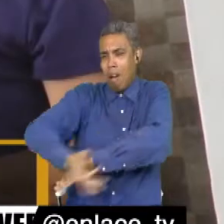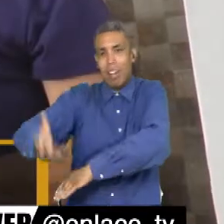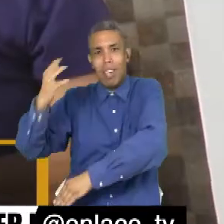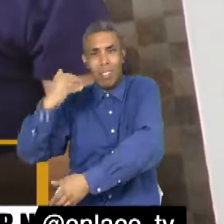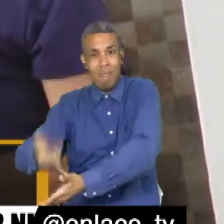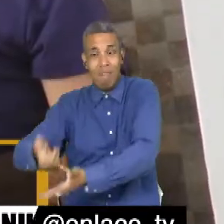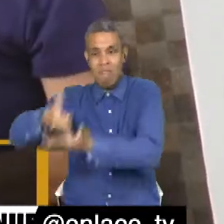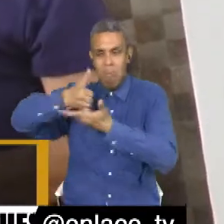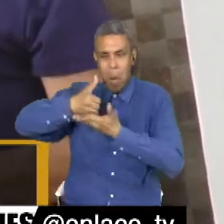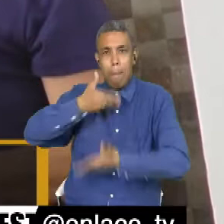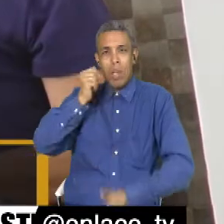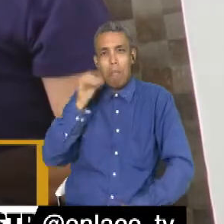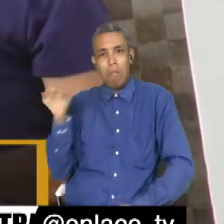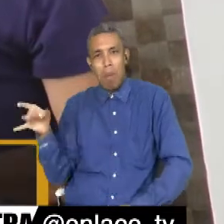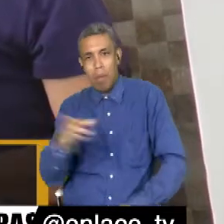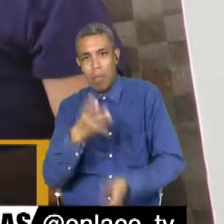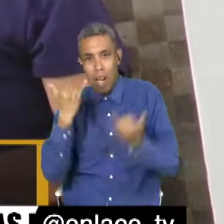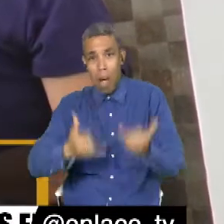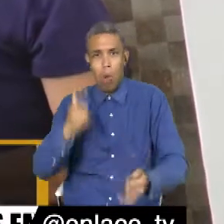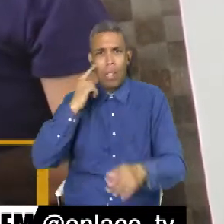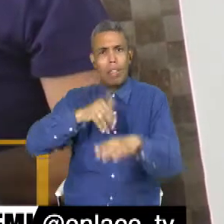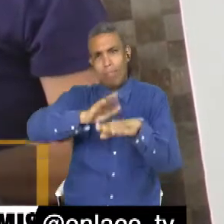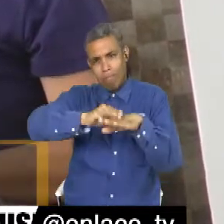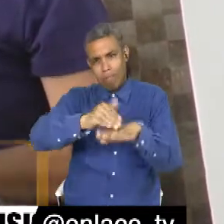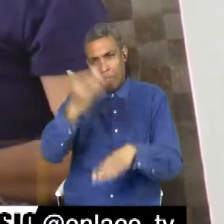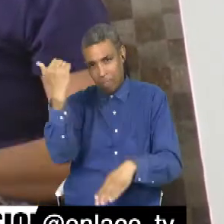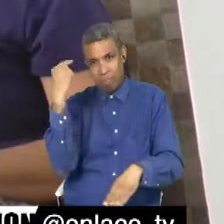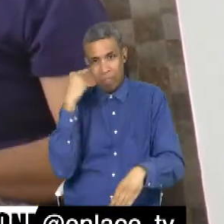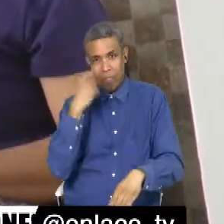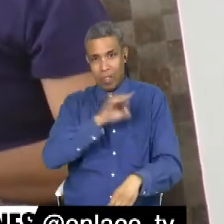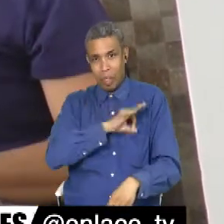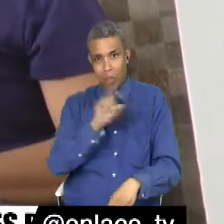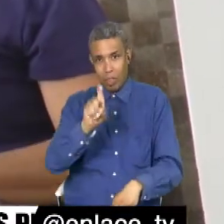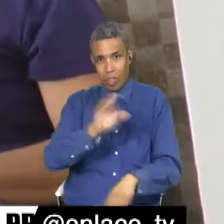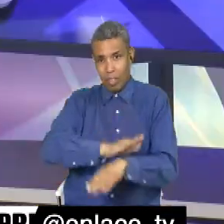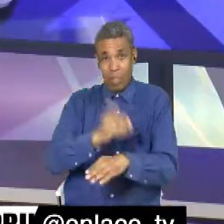a participar del lanzamiento de su obra para reinventar los sueños.